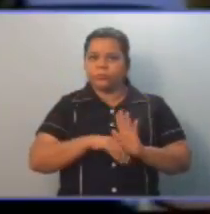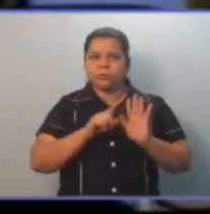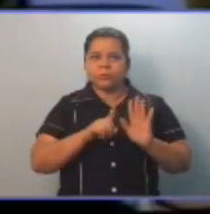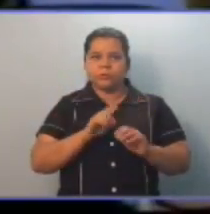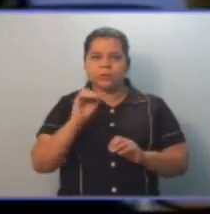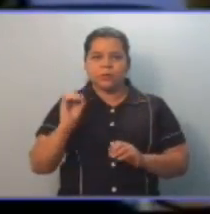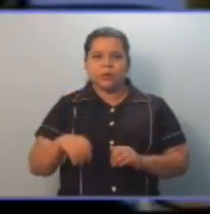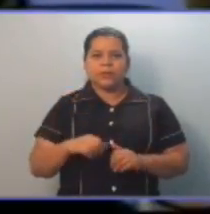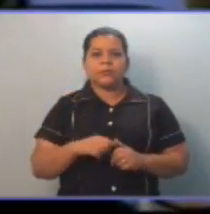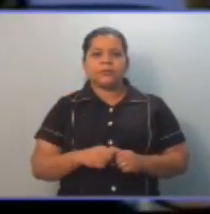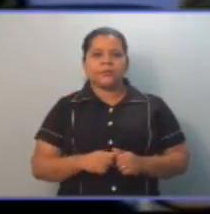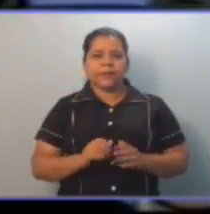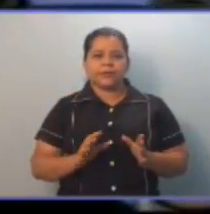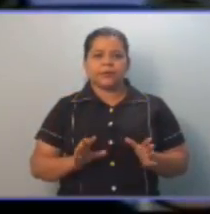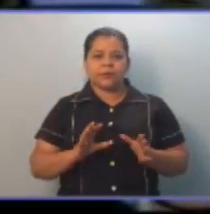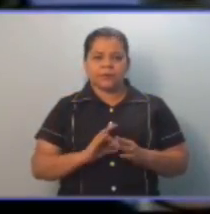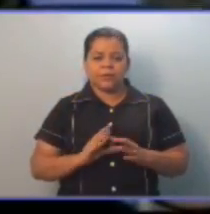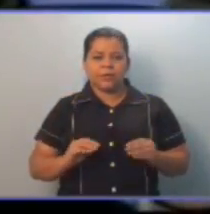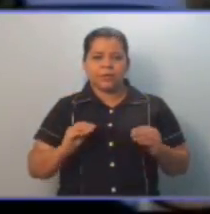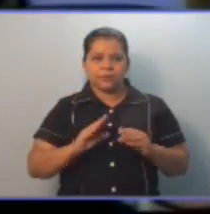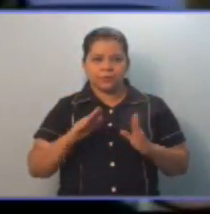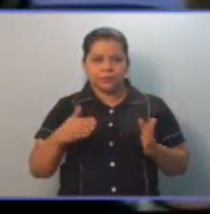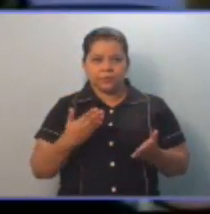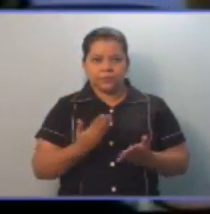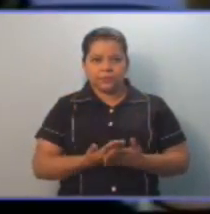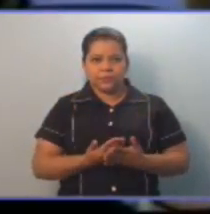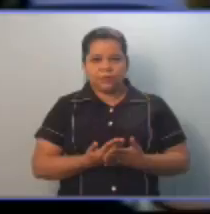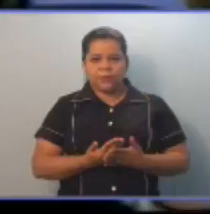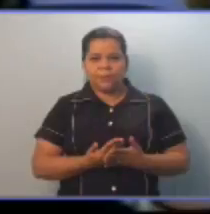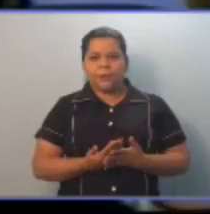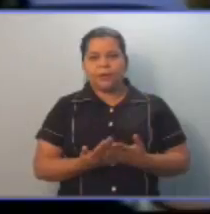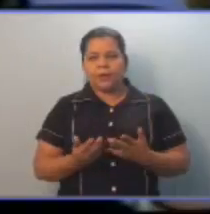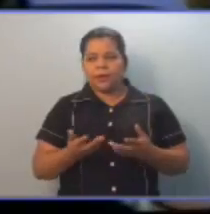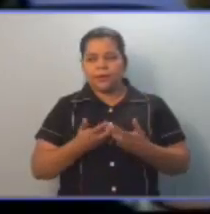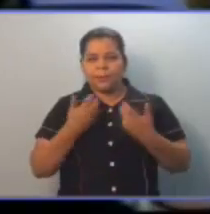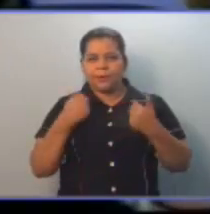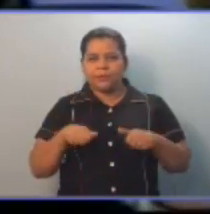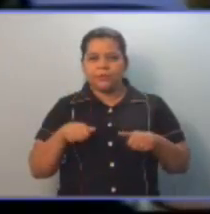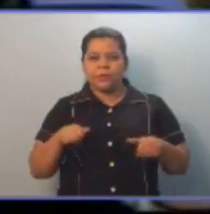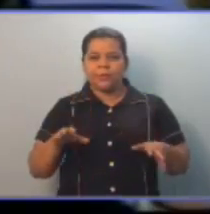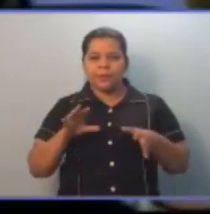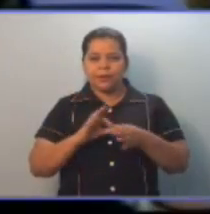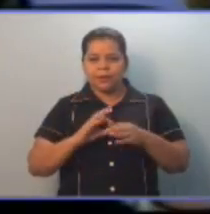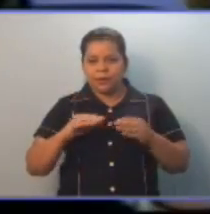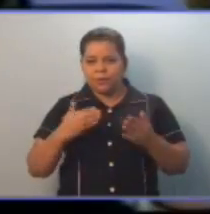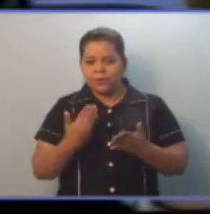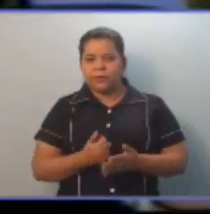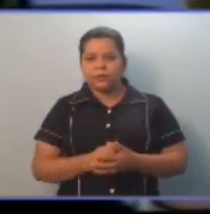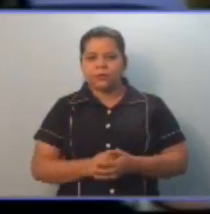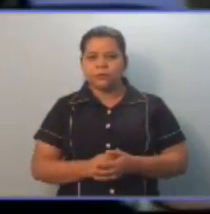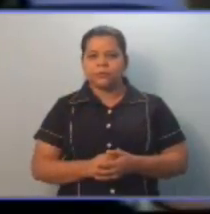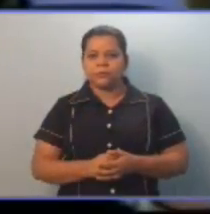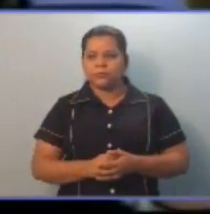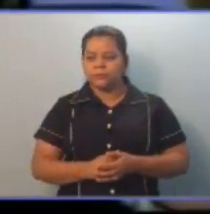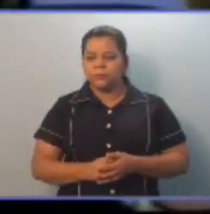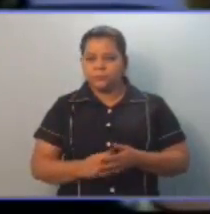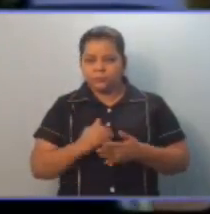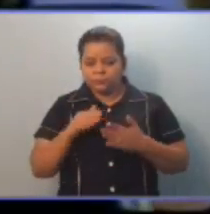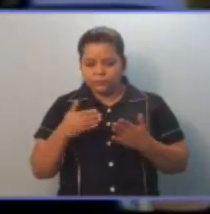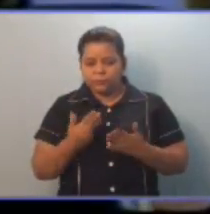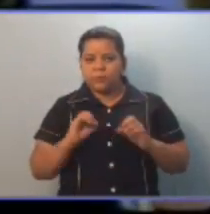los ingresos corrientes del Estado? Estamos hablando alrededor de 280 millones de dólares con lo que cuenta el órgano judicial.